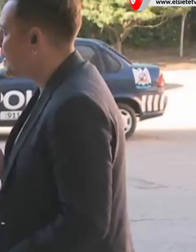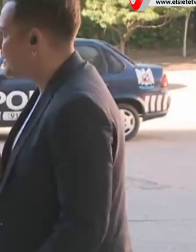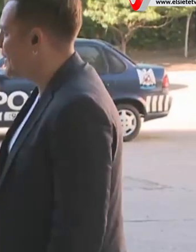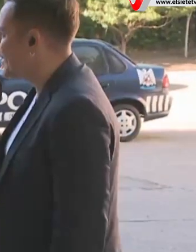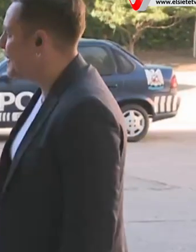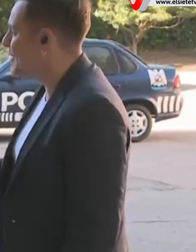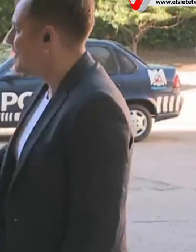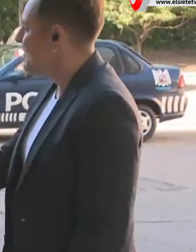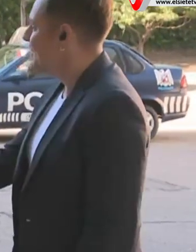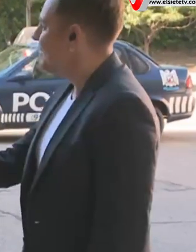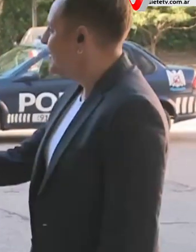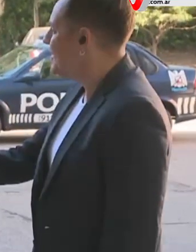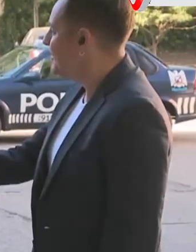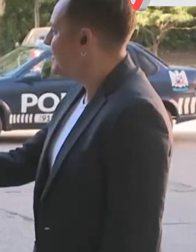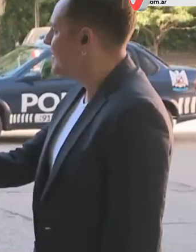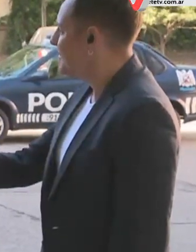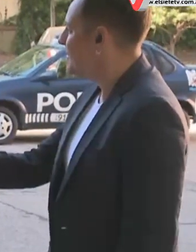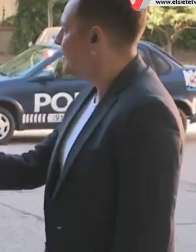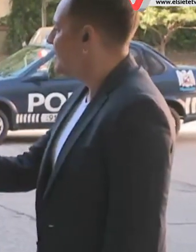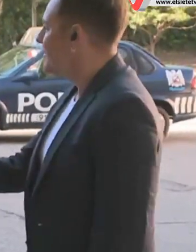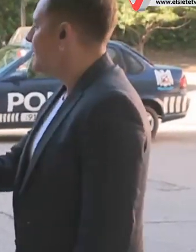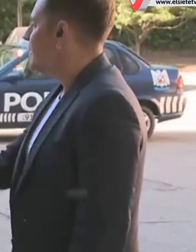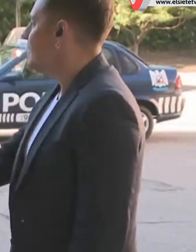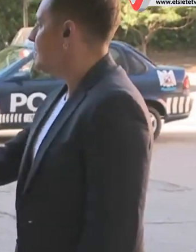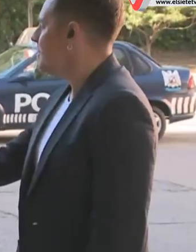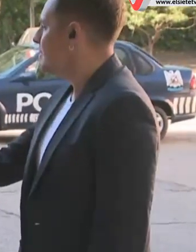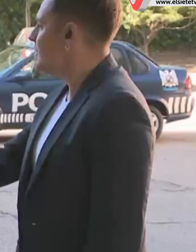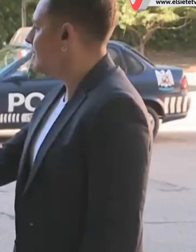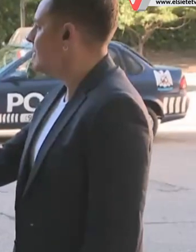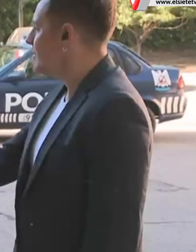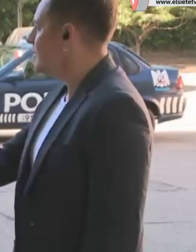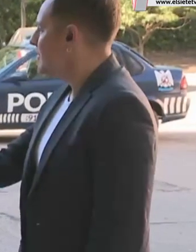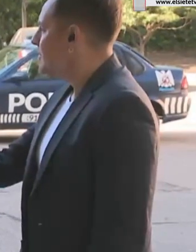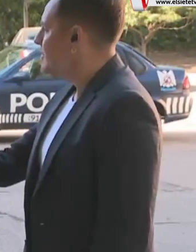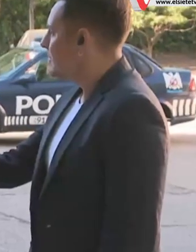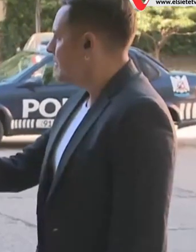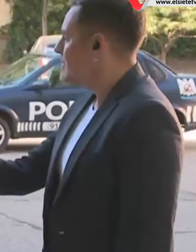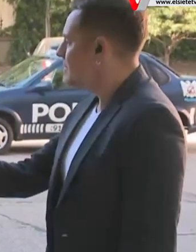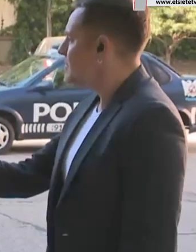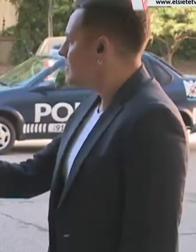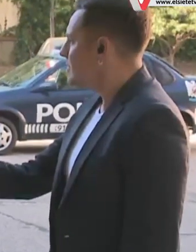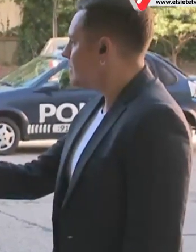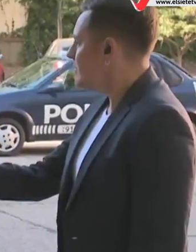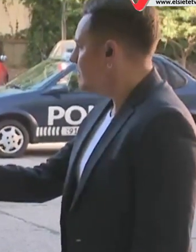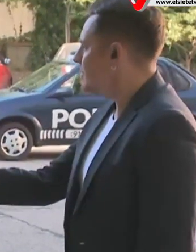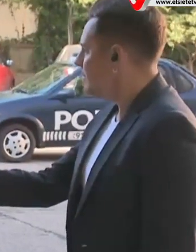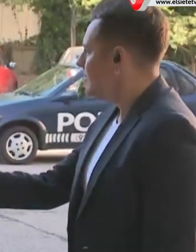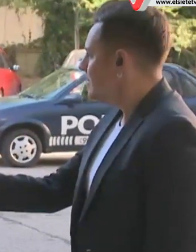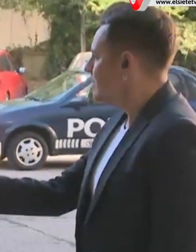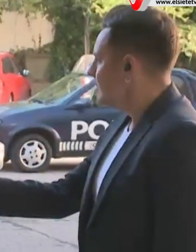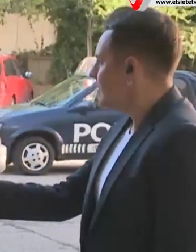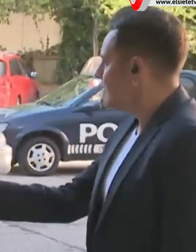muy buenos días Gracias por recibirnos Néstor no Gracias a ustedes por venir Bueno la verdad que esperamos mañana mucha cantidad de público un clásico